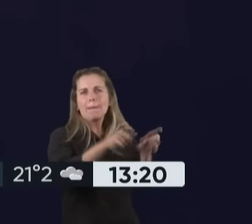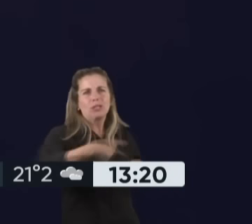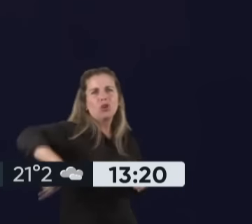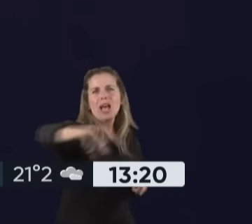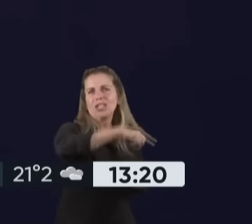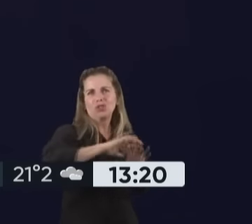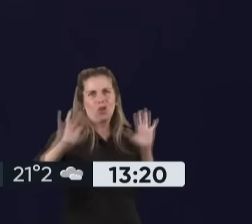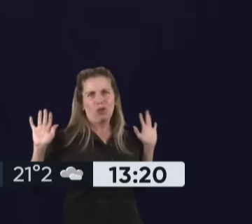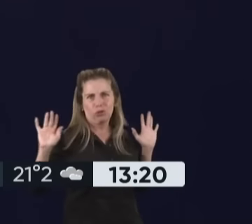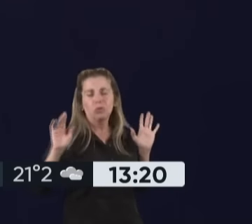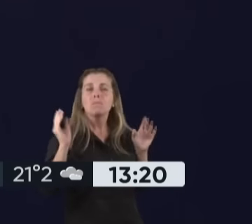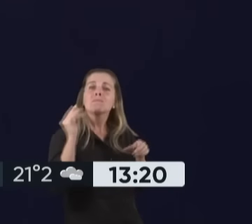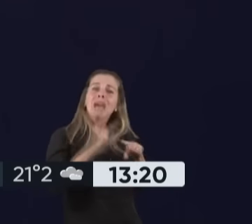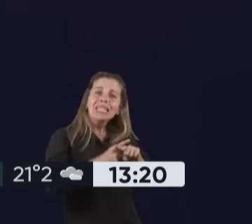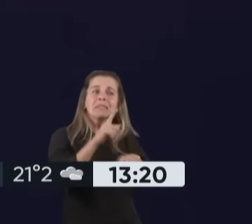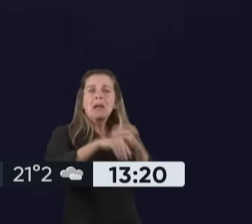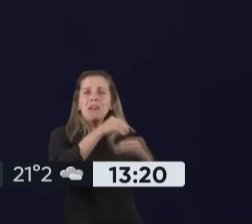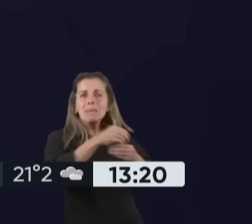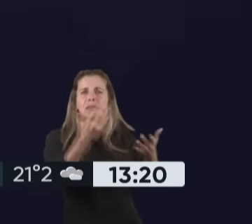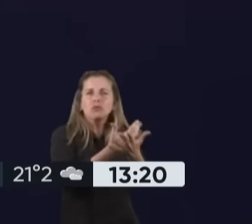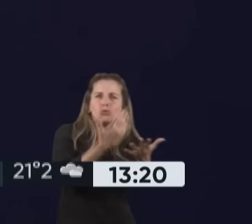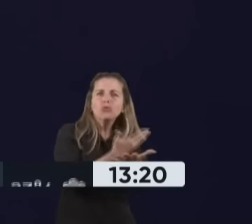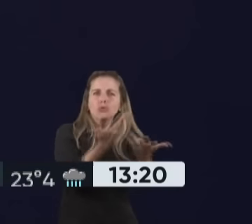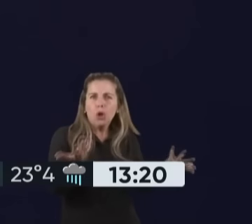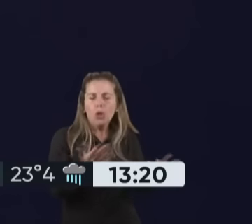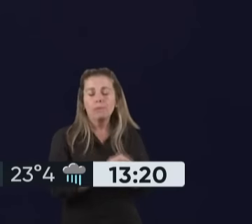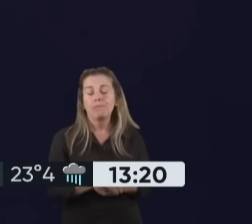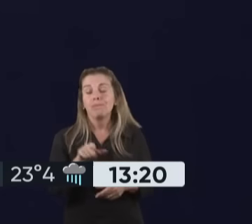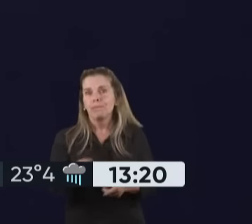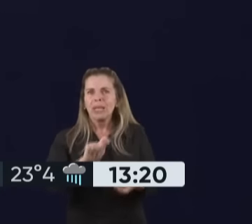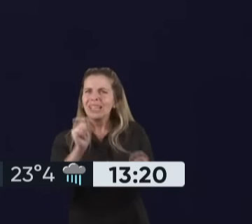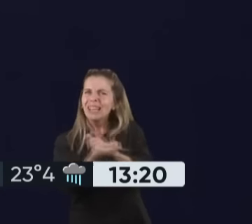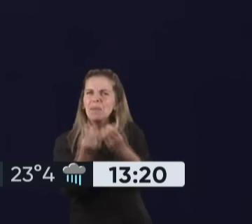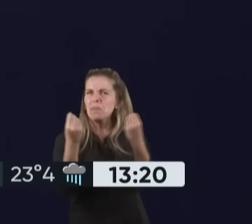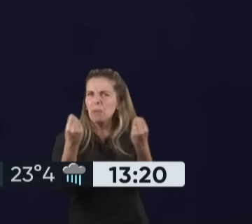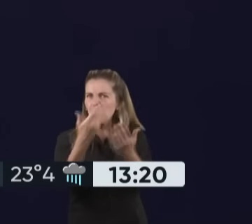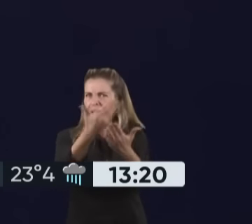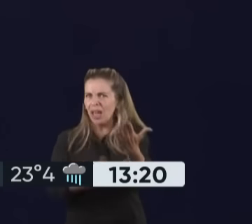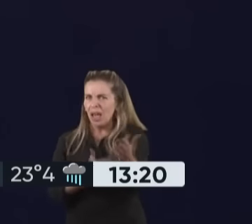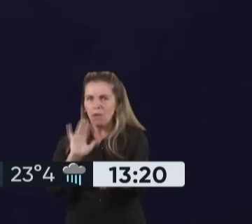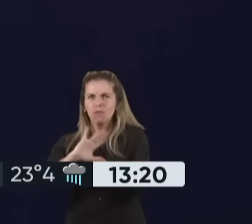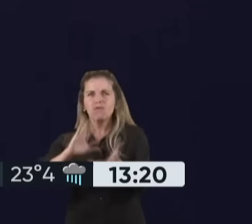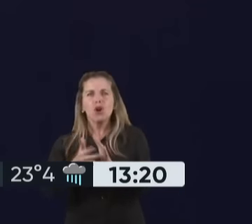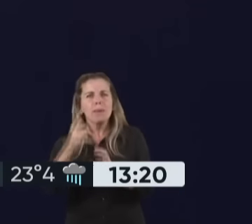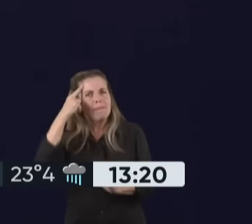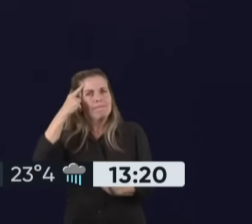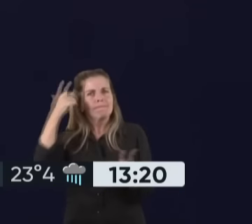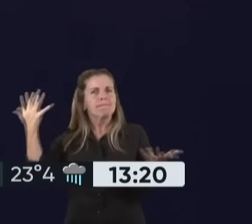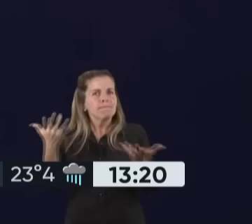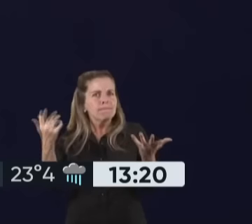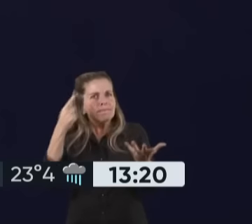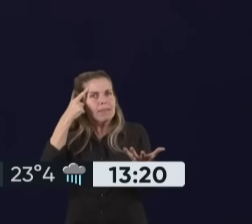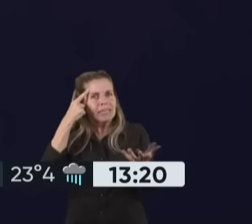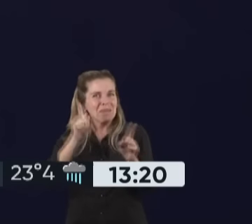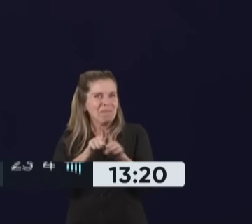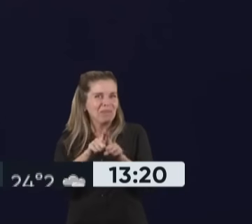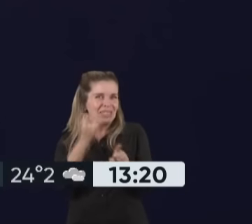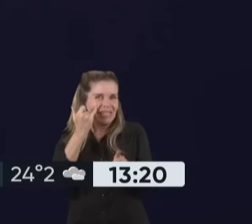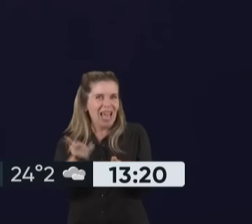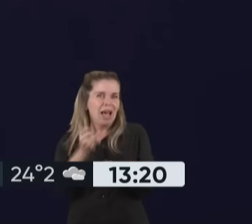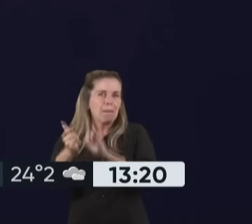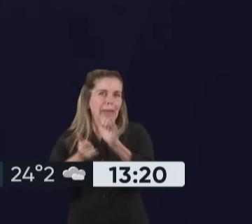y las víctimas. Este cambio es el cambio de doctrina que bien